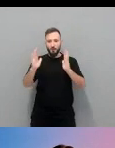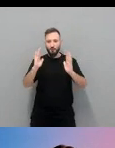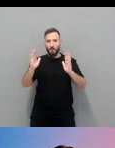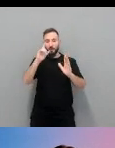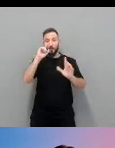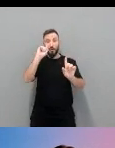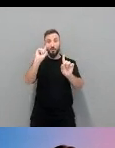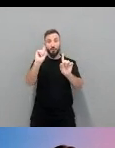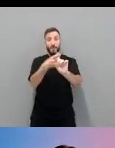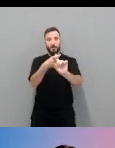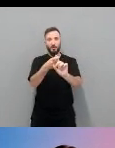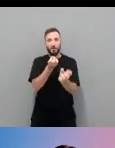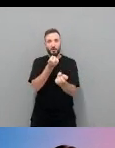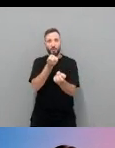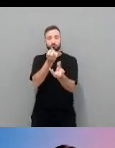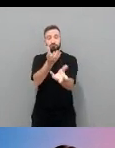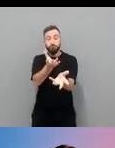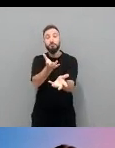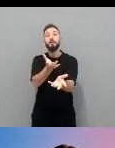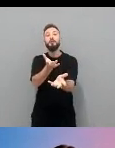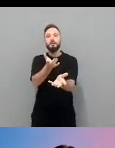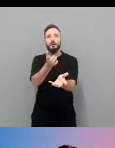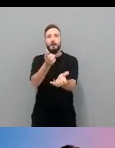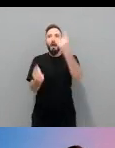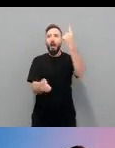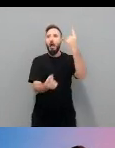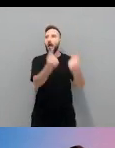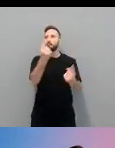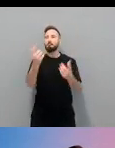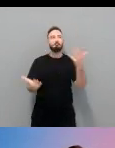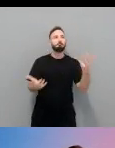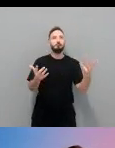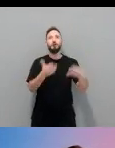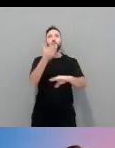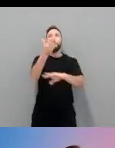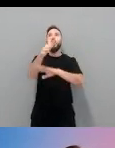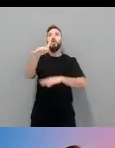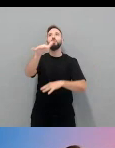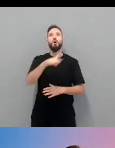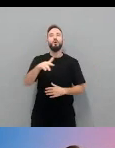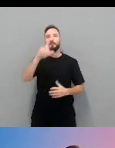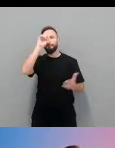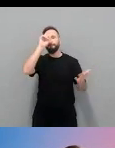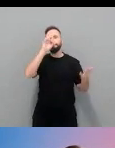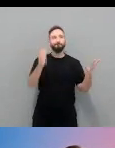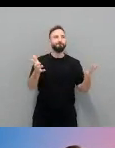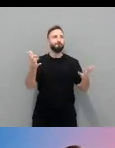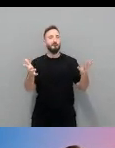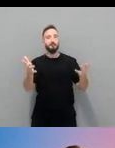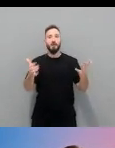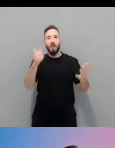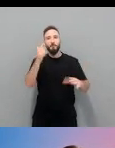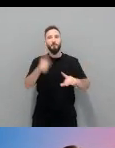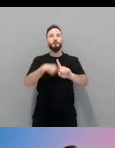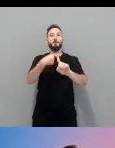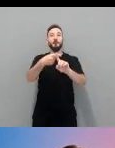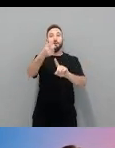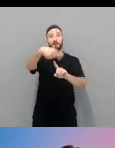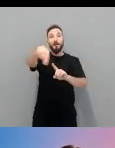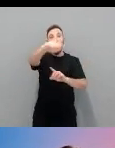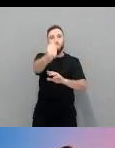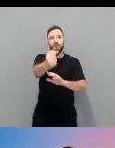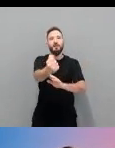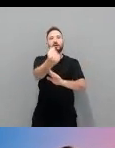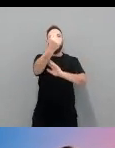diagnóstico, donde a veces no sabemos muy bien a dónde dirigirnos y donde nos pueden acompañar en esa